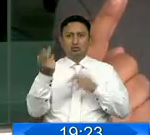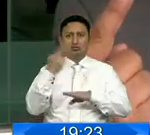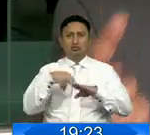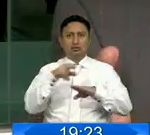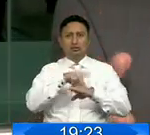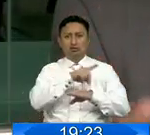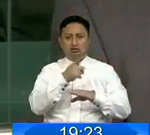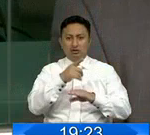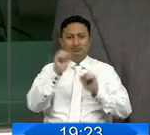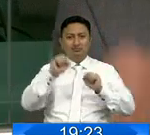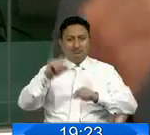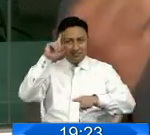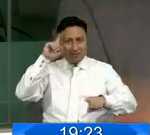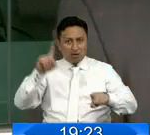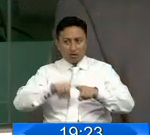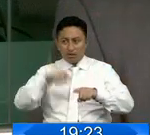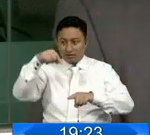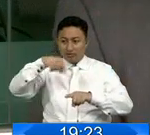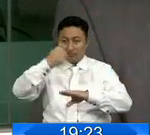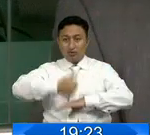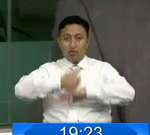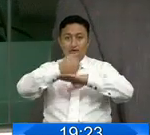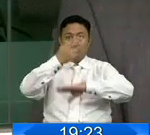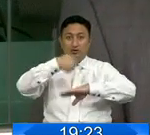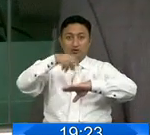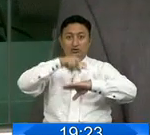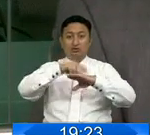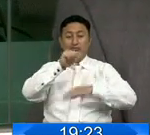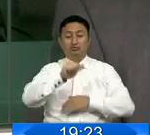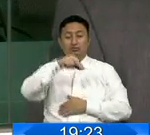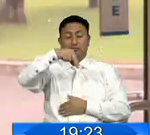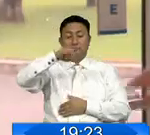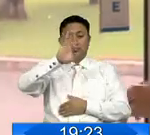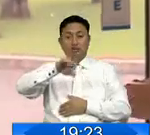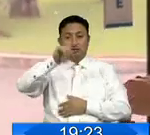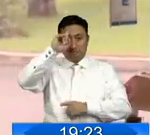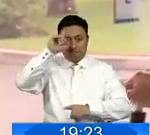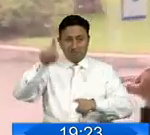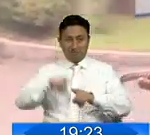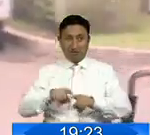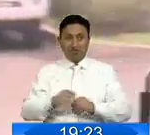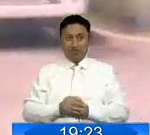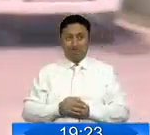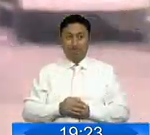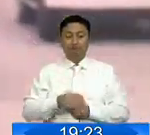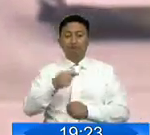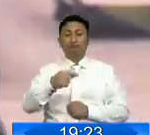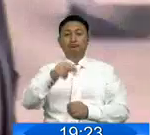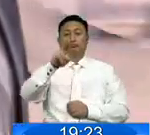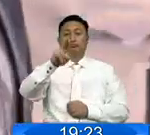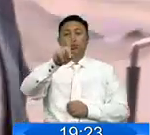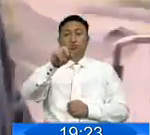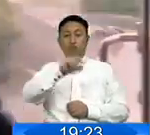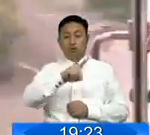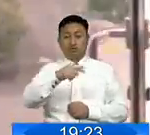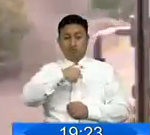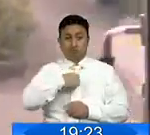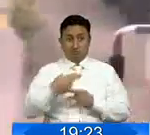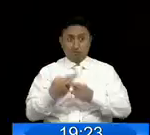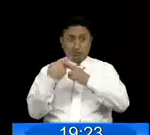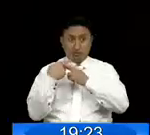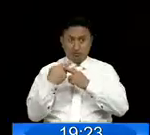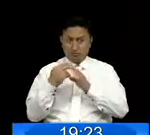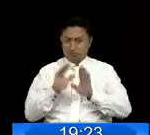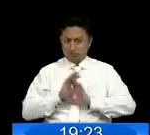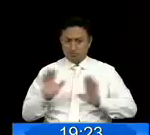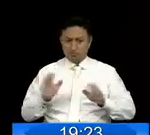estar consensuado con la autoridad nacional, en este caso la Agencia Nacional de Tránsito. Guzmán insiste en que no es su competencia y que la decisión de